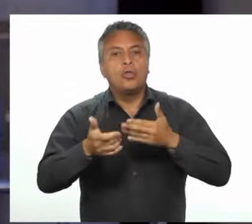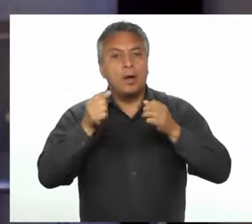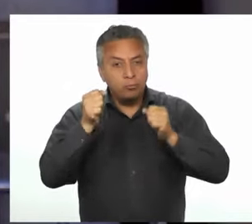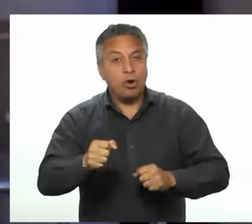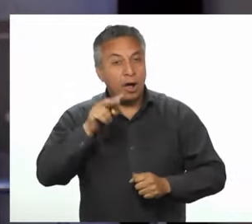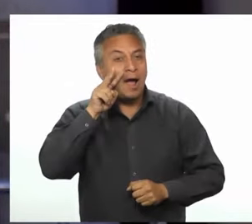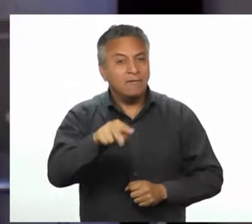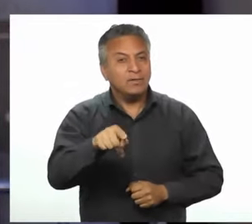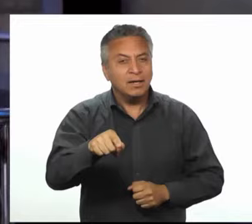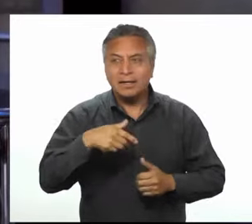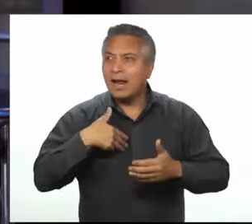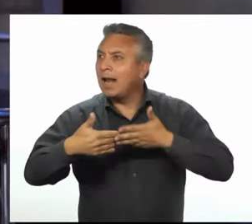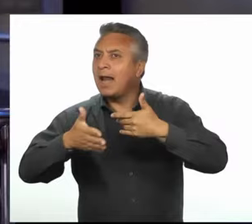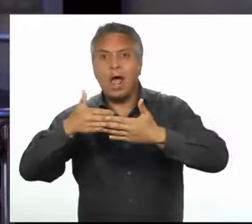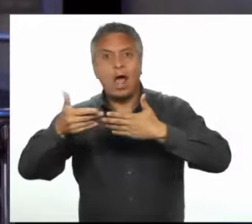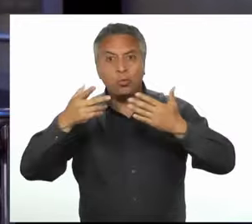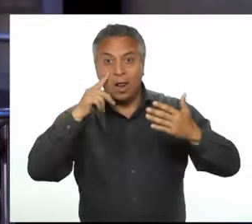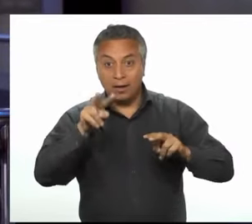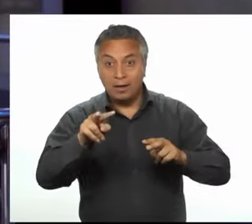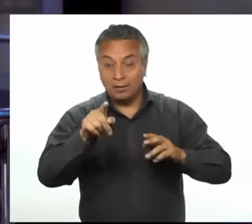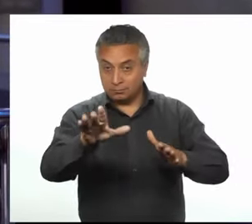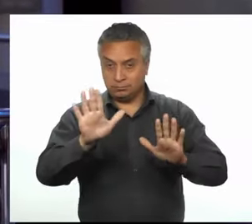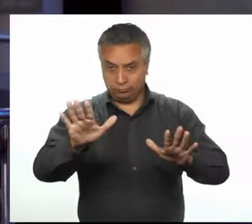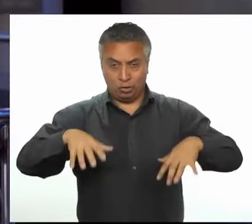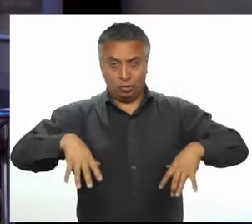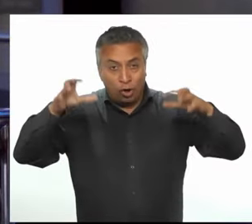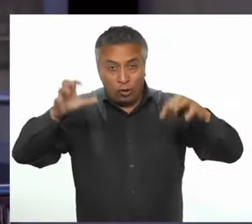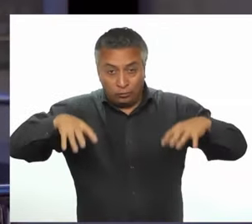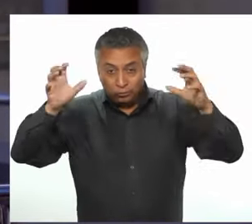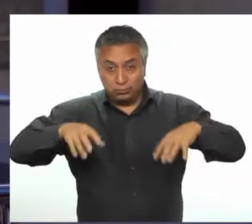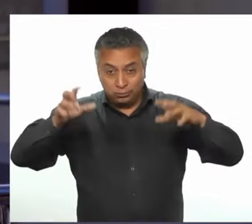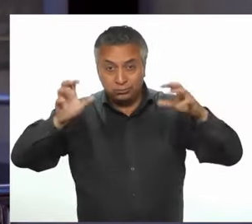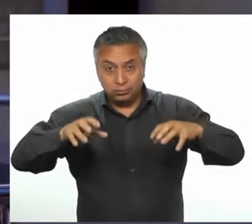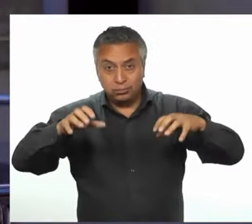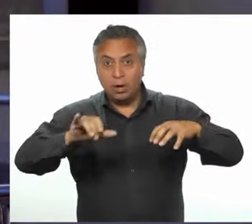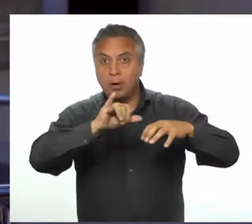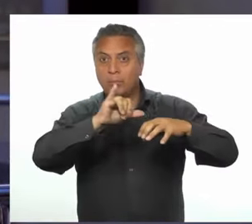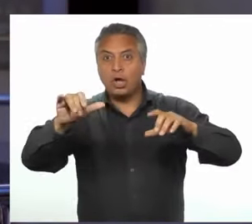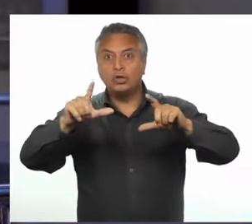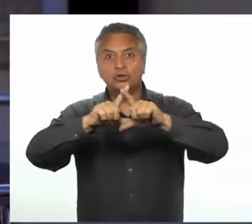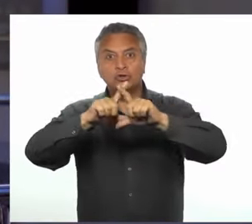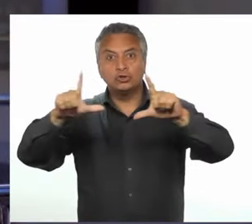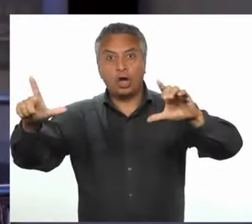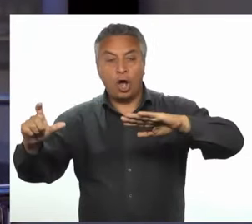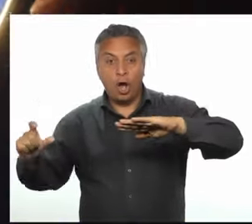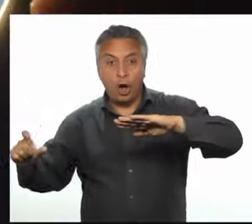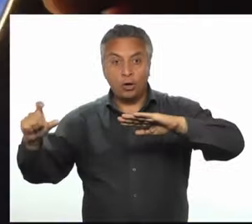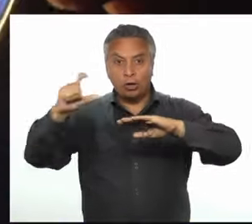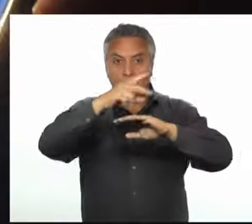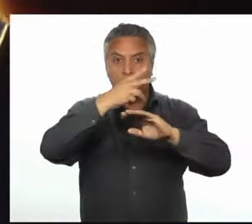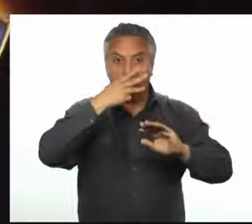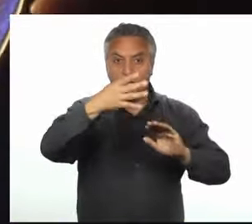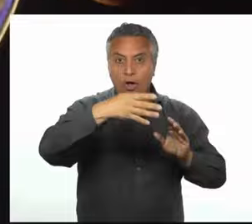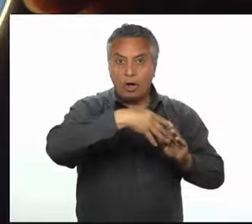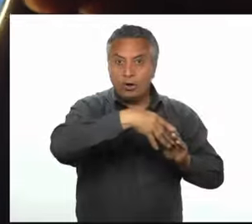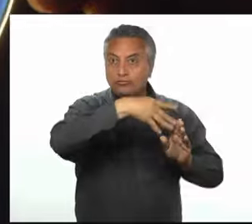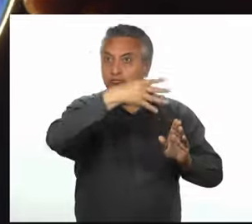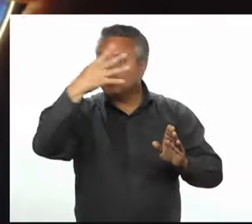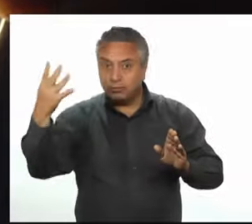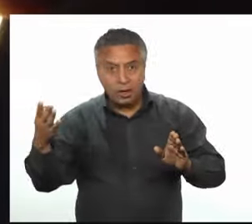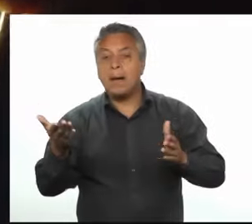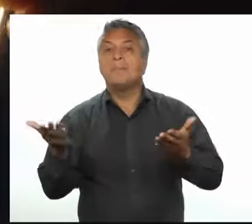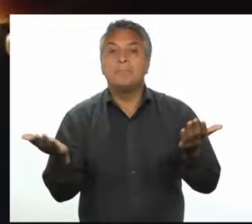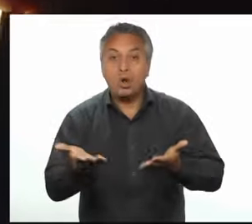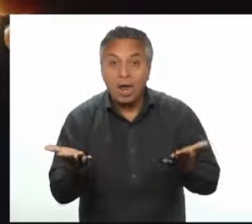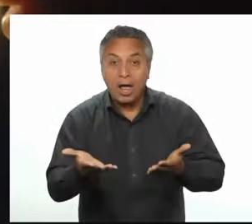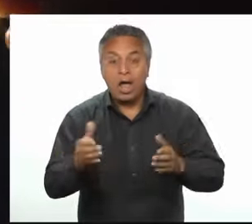fenómeno en la naturaleza? ¿Te has fijado que después de la lluvia sale el sol y aparece un arco iris? Esto ocurre porque